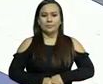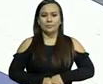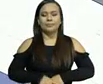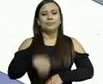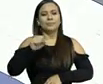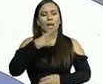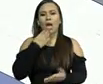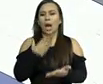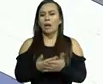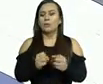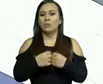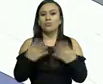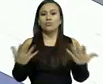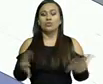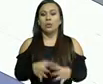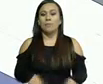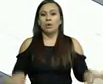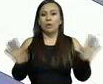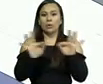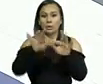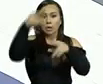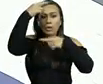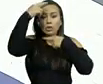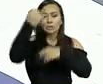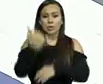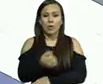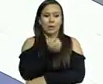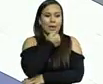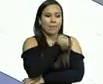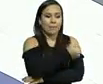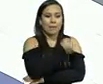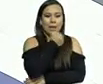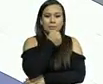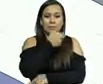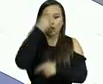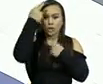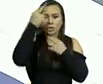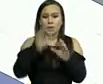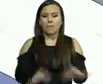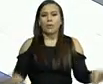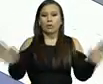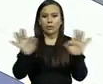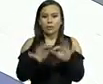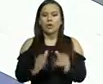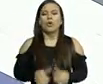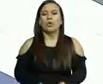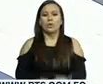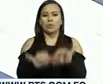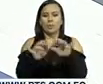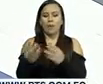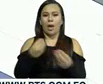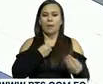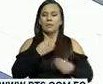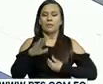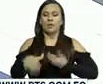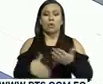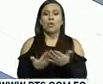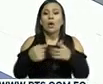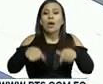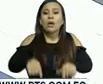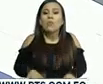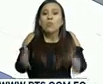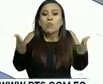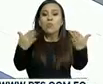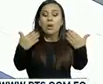muchísimas gracias a su liza y ahí estaba la entrevista del día importante a propósito que vamos a seguir informarle a nosotros señoras y señores en guayaquil